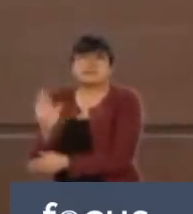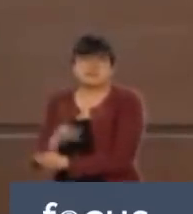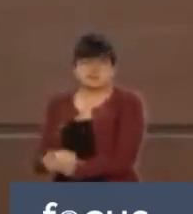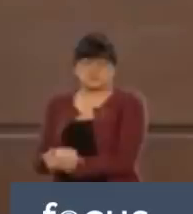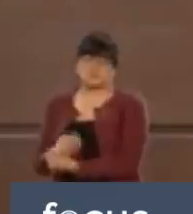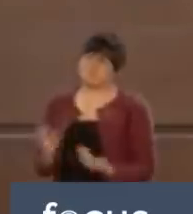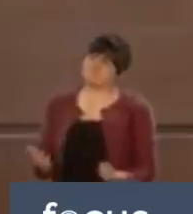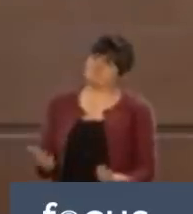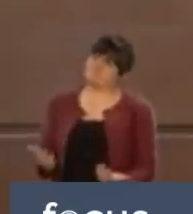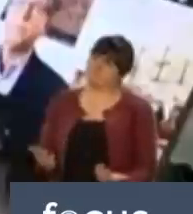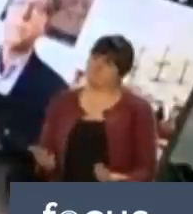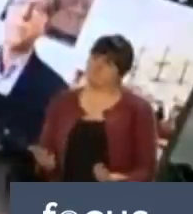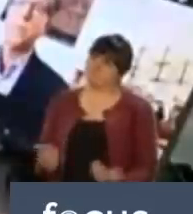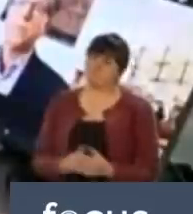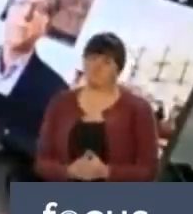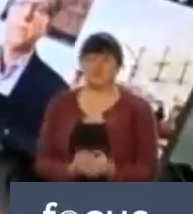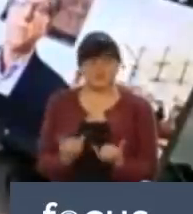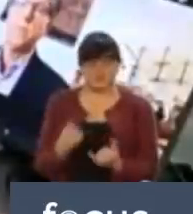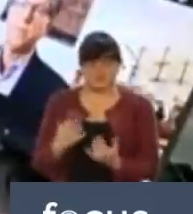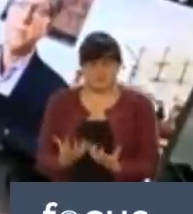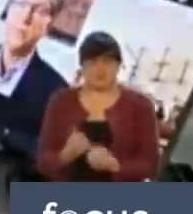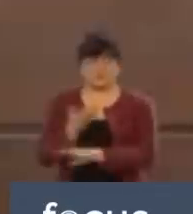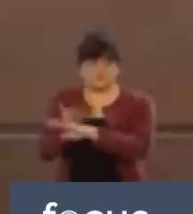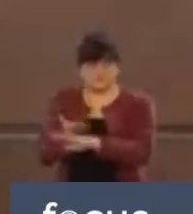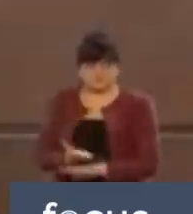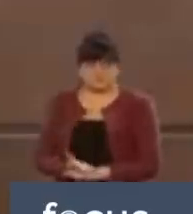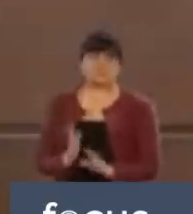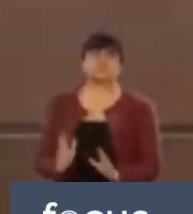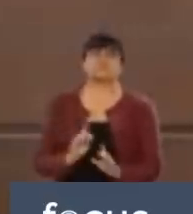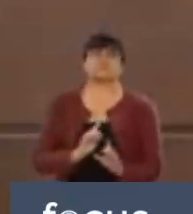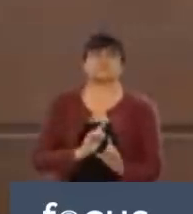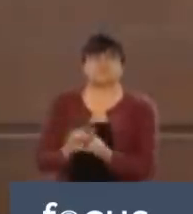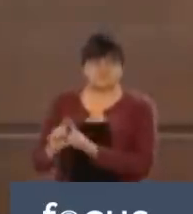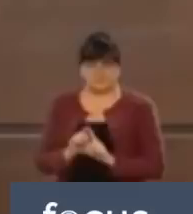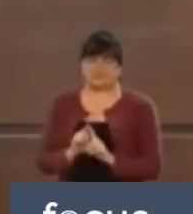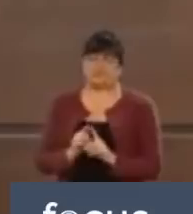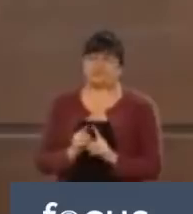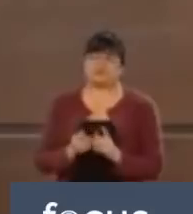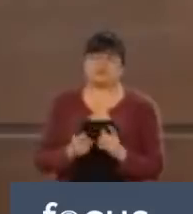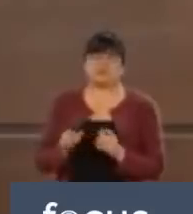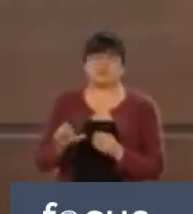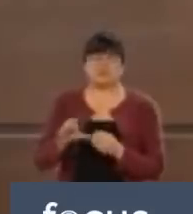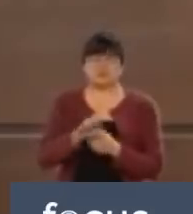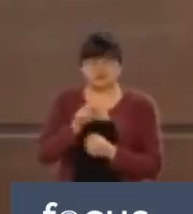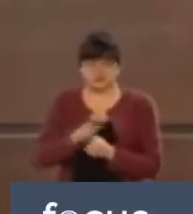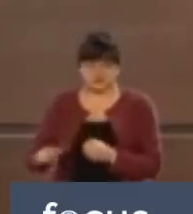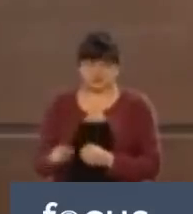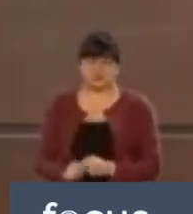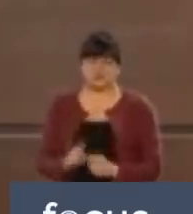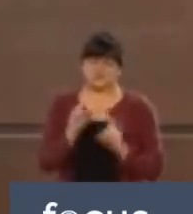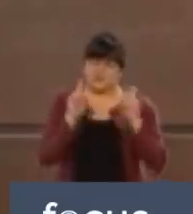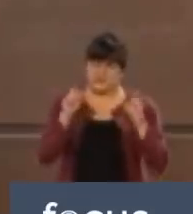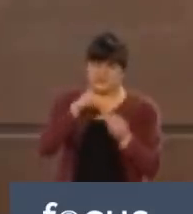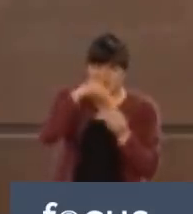Rosalba, a la Defensoría y a las diferentes organizaciones y ciudadanos que nos escuchan. Sobre el caso en particular nos parecía crucial que